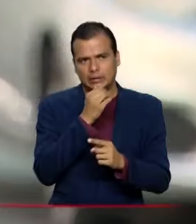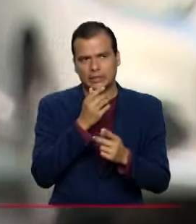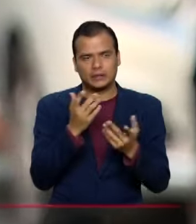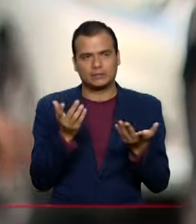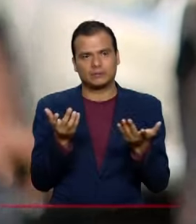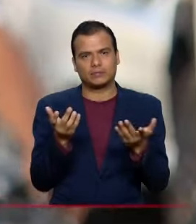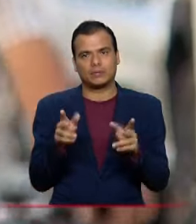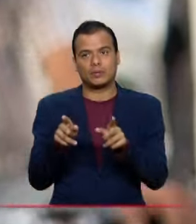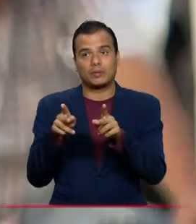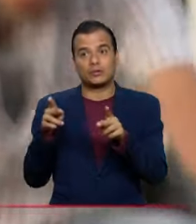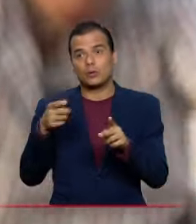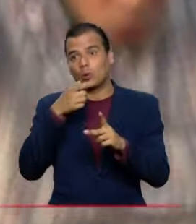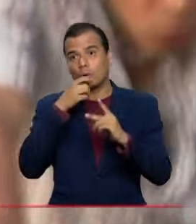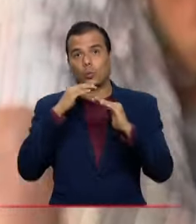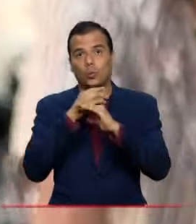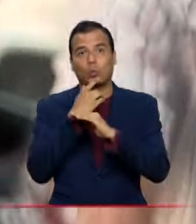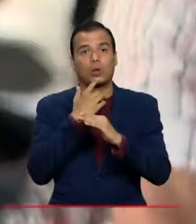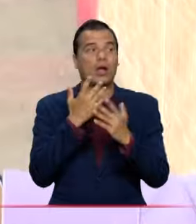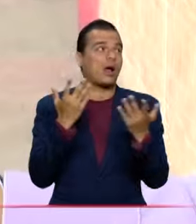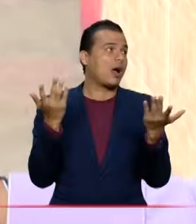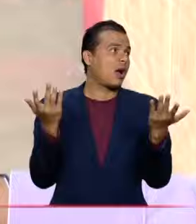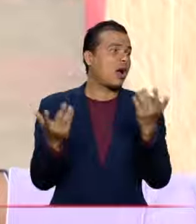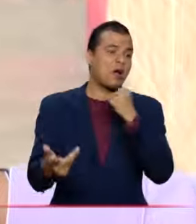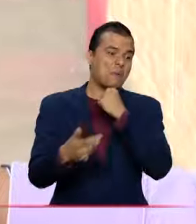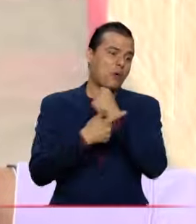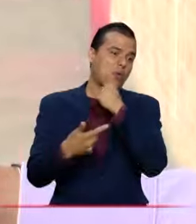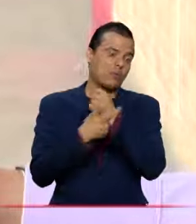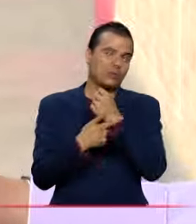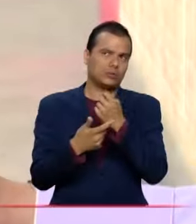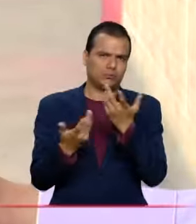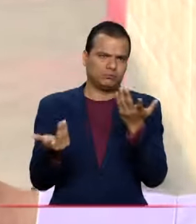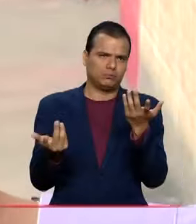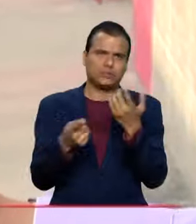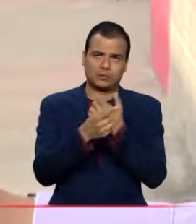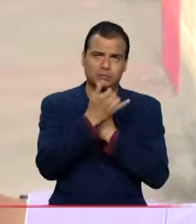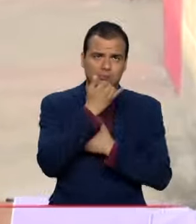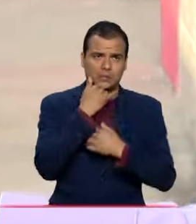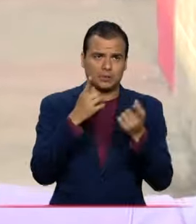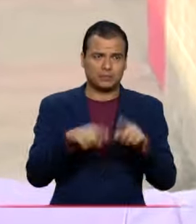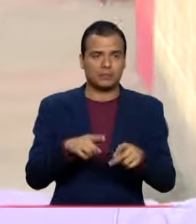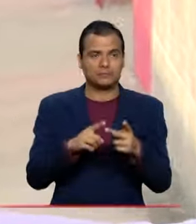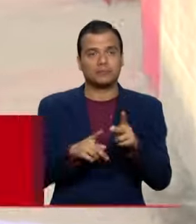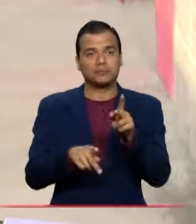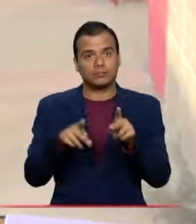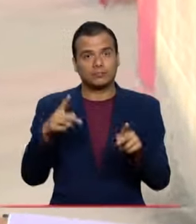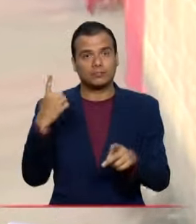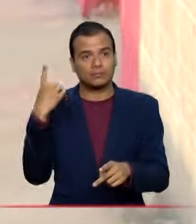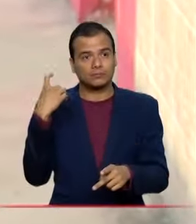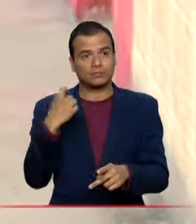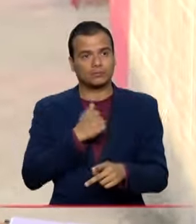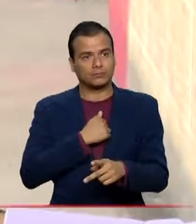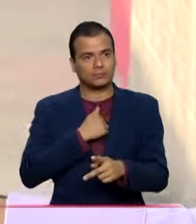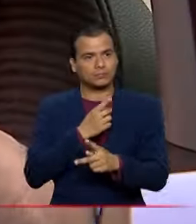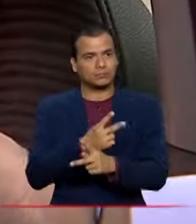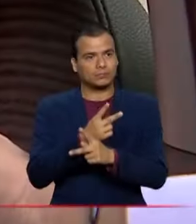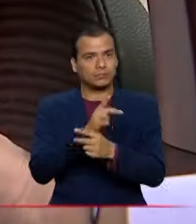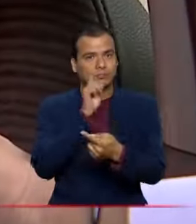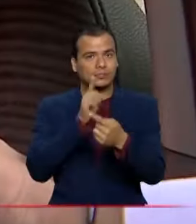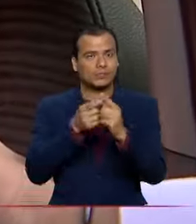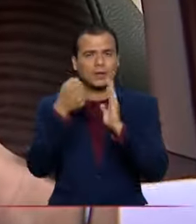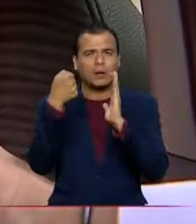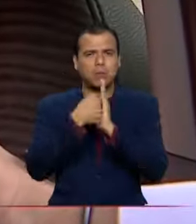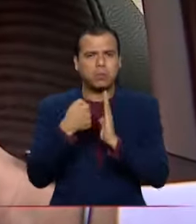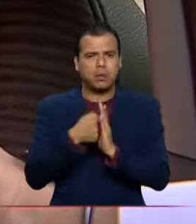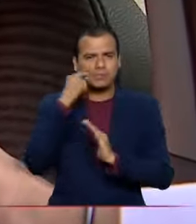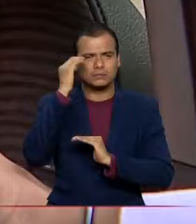son los guardas. Que la gente tenga más precaución en ese sentido, para que no haya tanto accidente. La gente